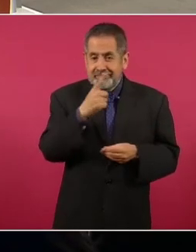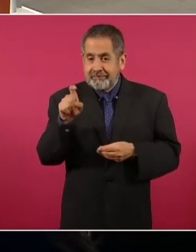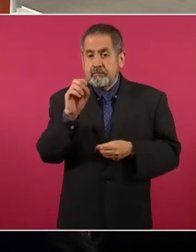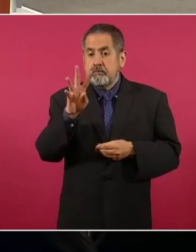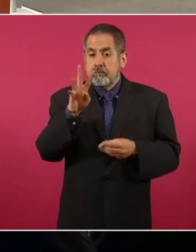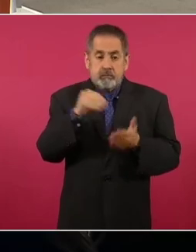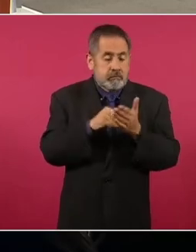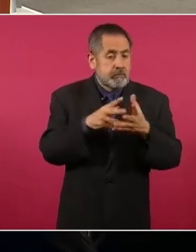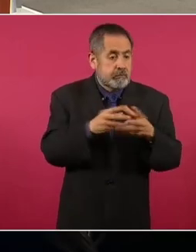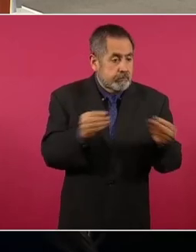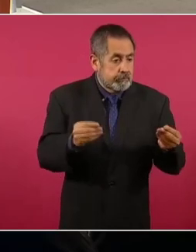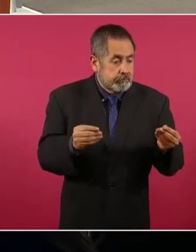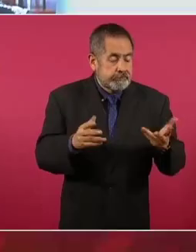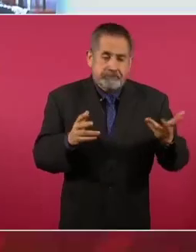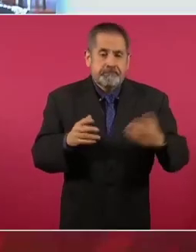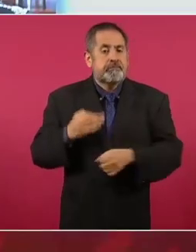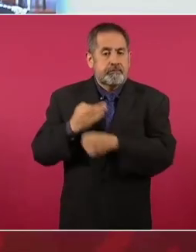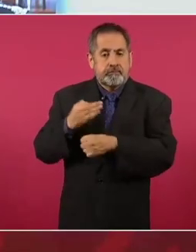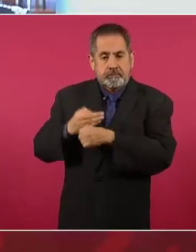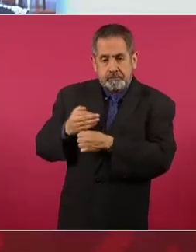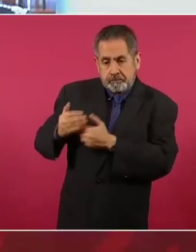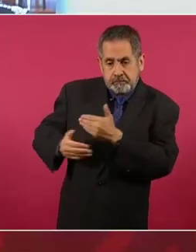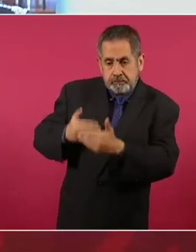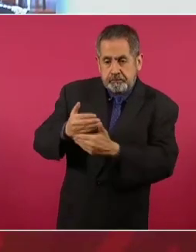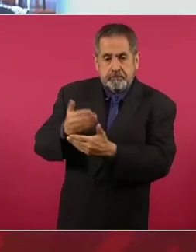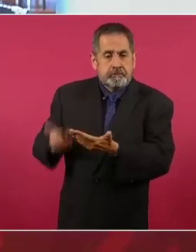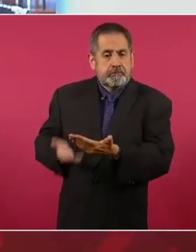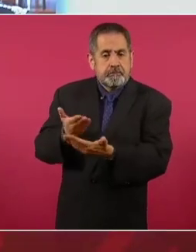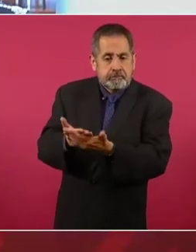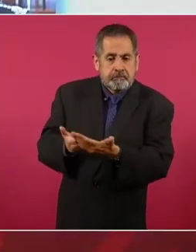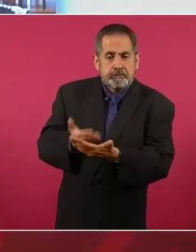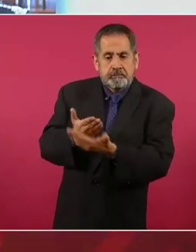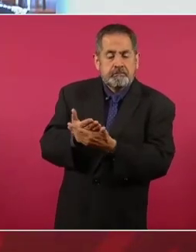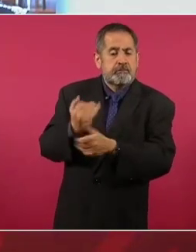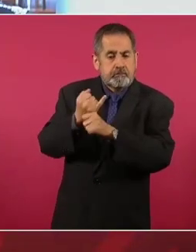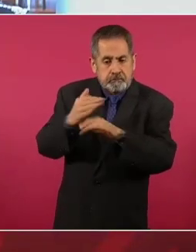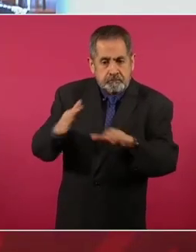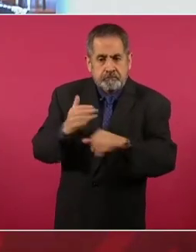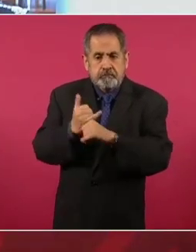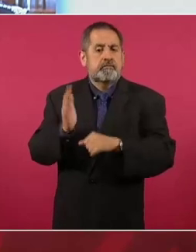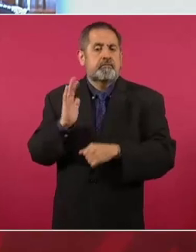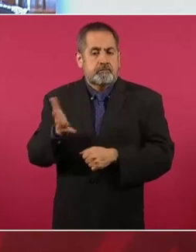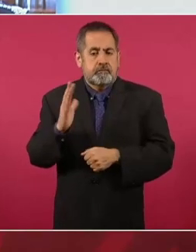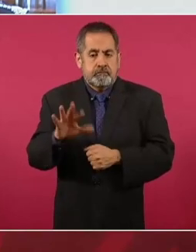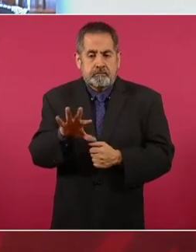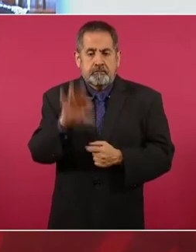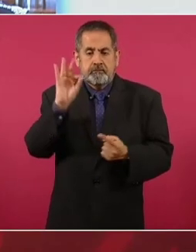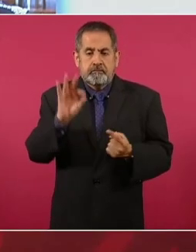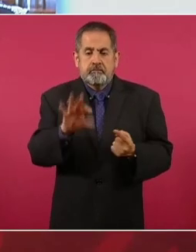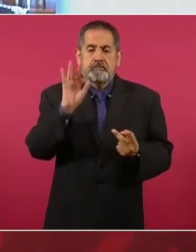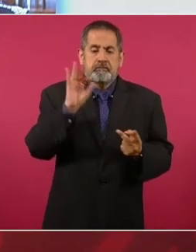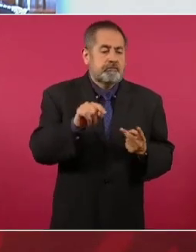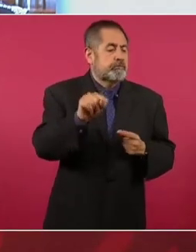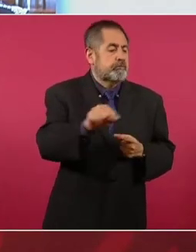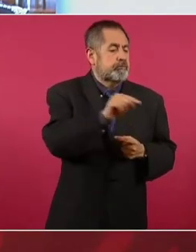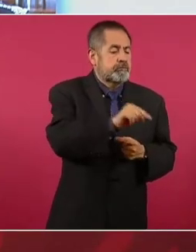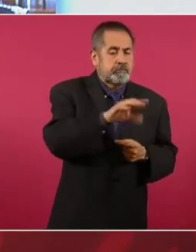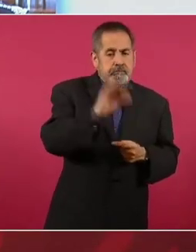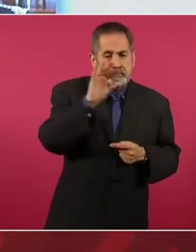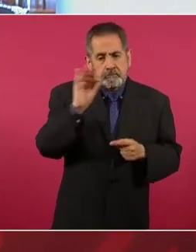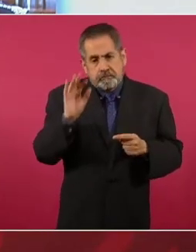Y se ha avanzado, y aquí ya se han presentado los informes, de cuántas personas han sido ubicadas,